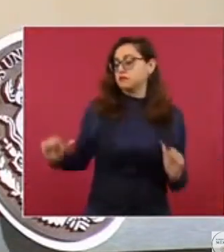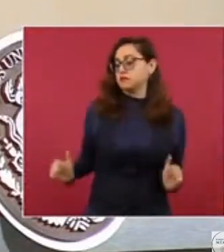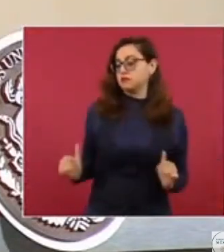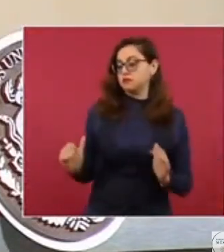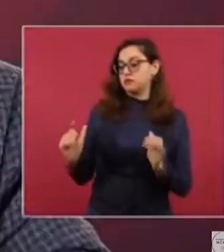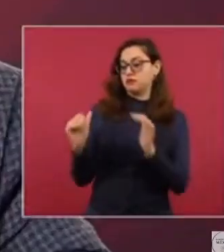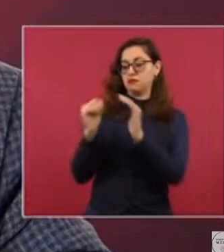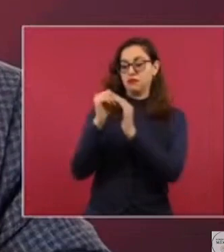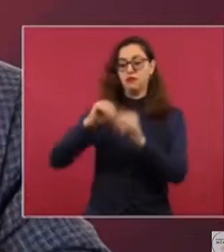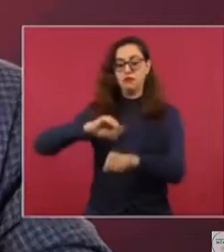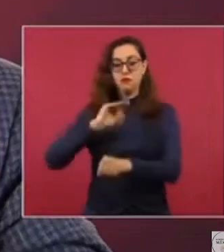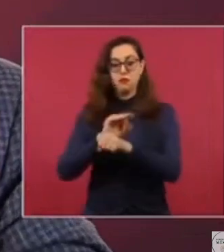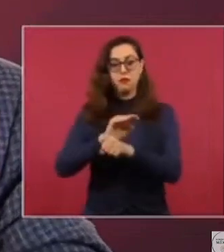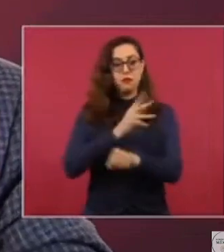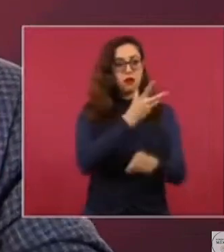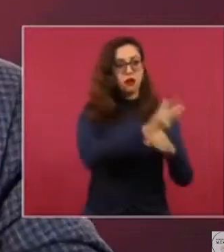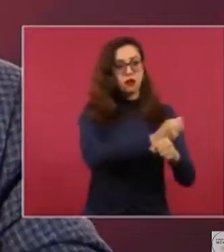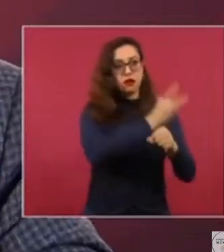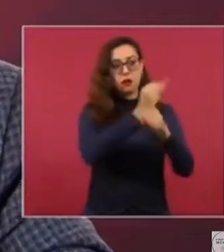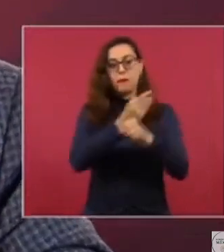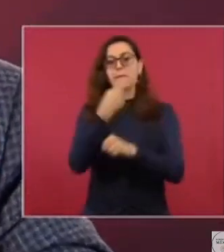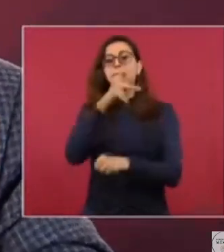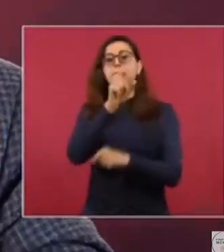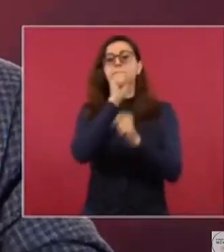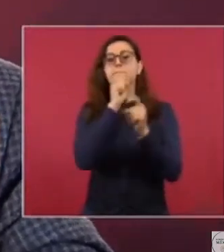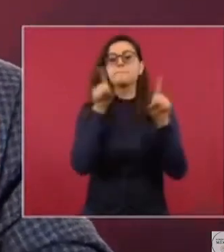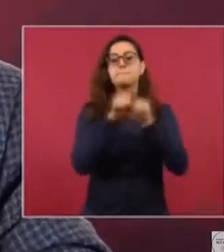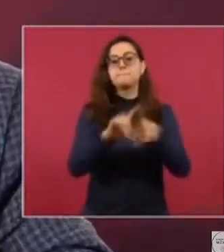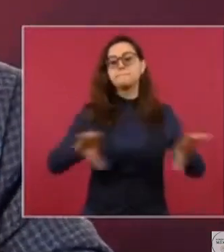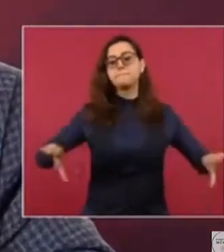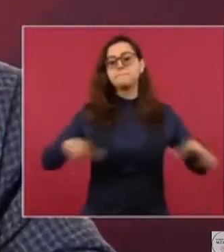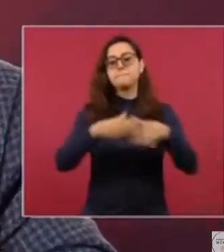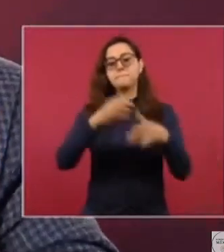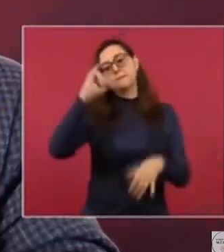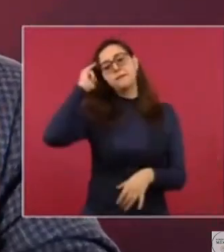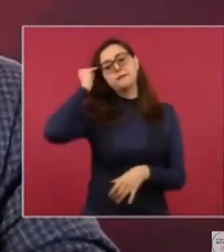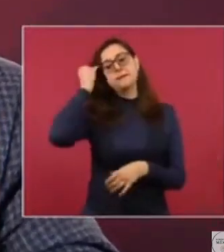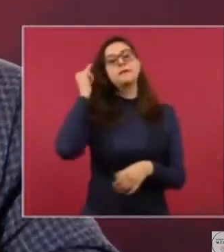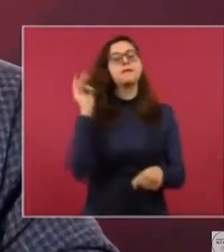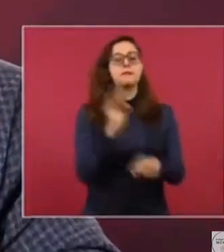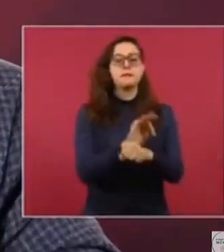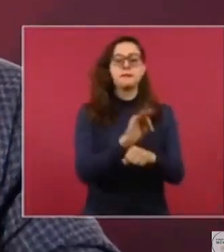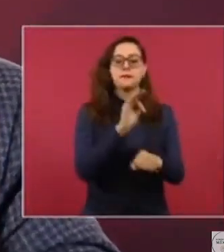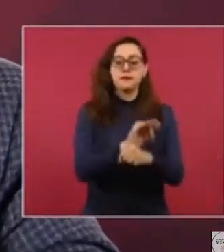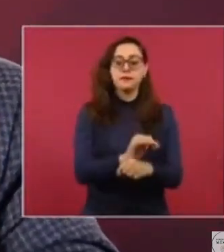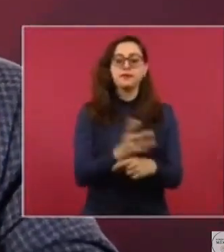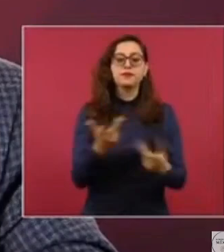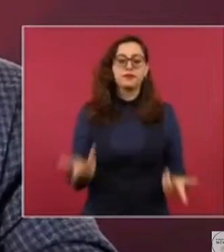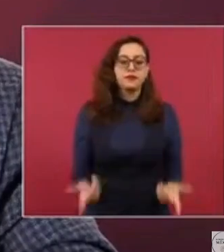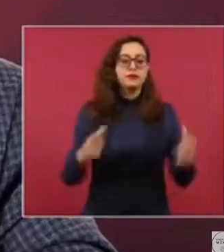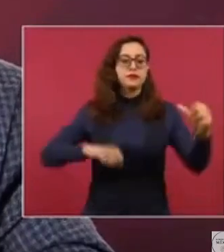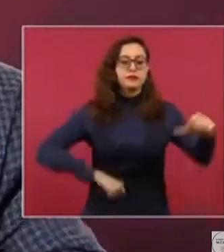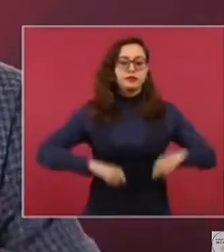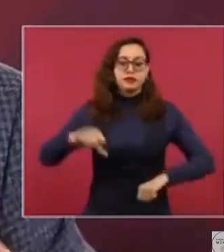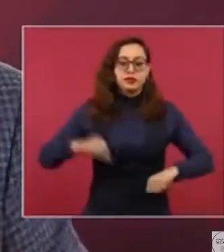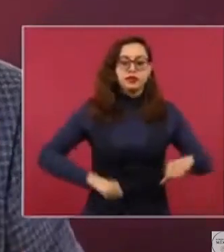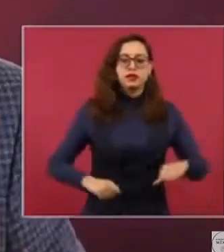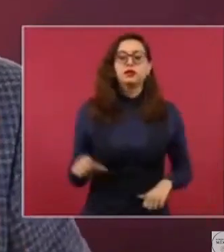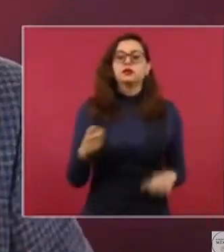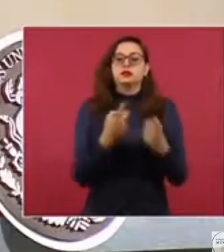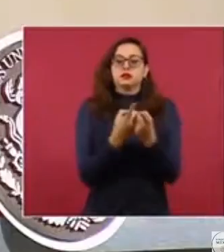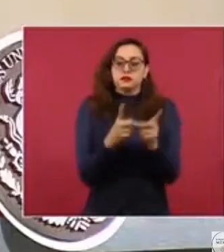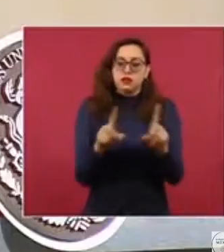comunidades en el entorno, con el mejoramiento de las unidades de servicio, el desarrollo de actividades de investigación